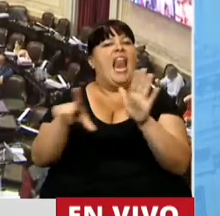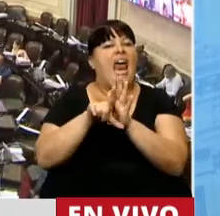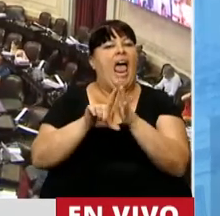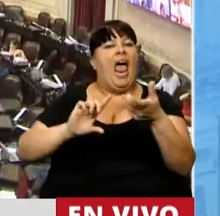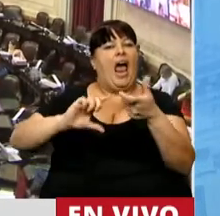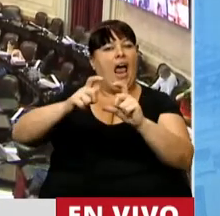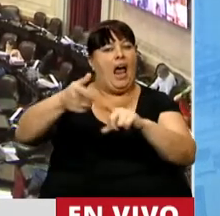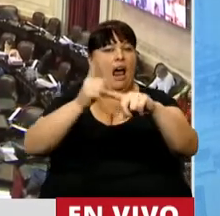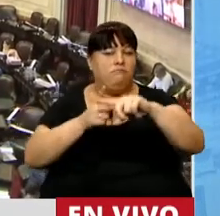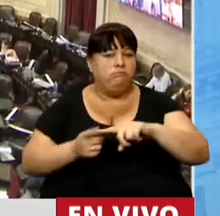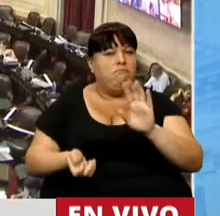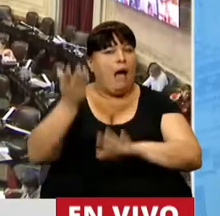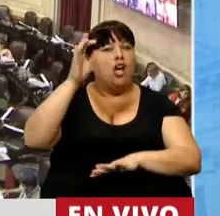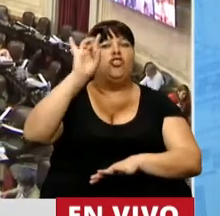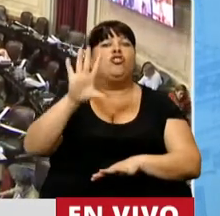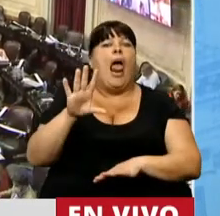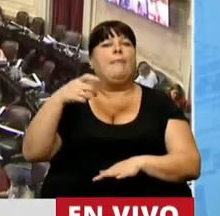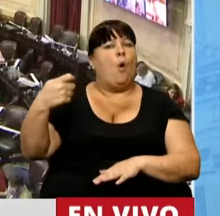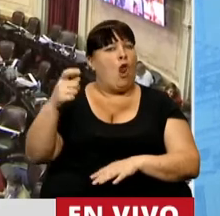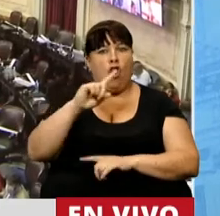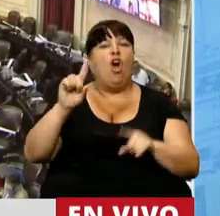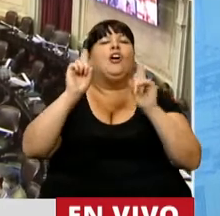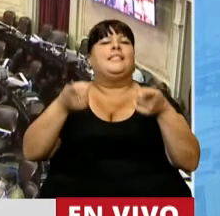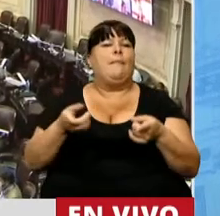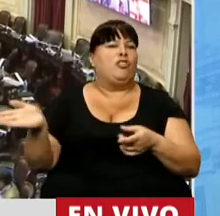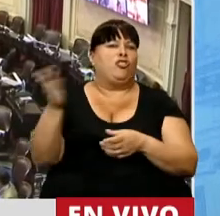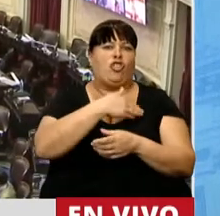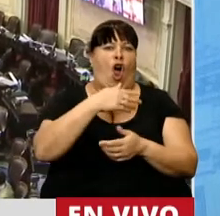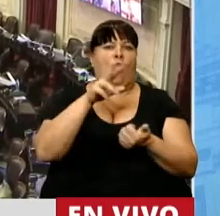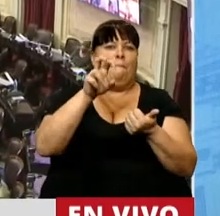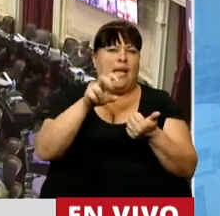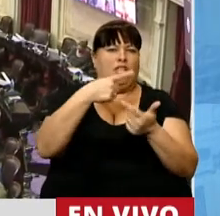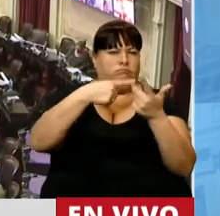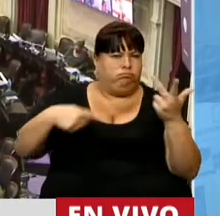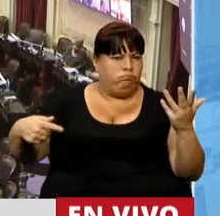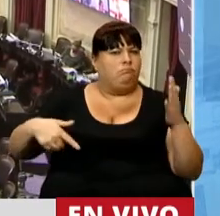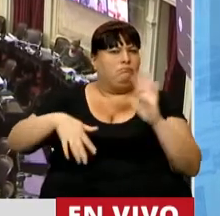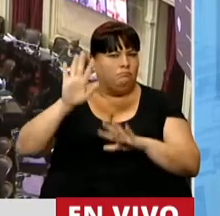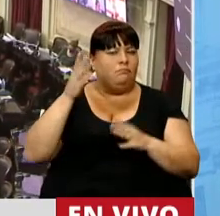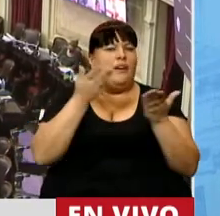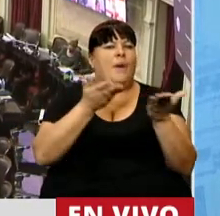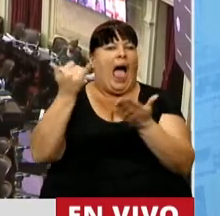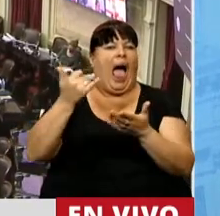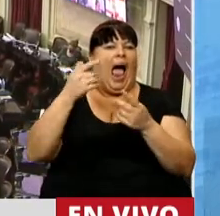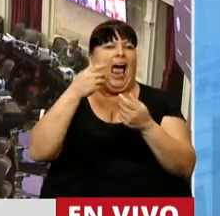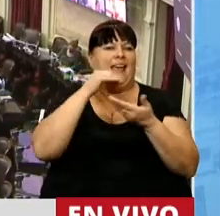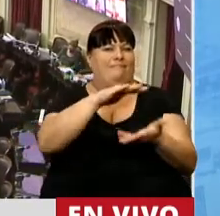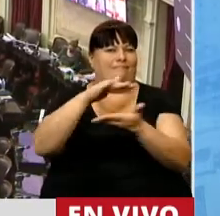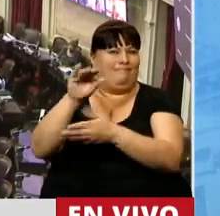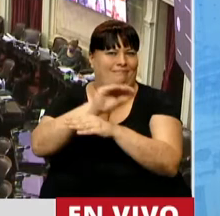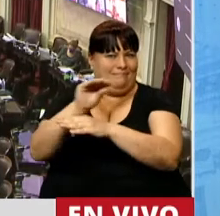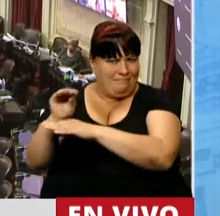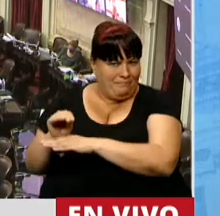movilidad no sólo a los pasivos sino a todo este universo de enorme de beneficiarios argentinos